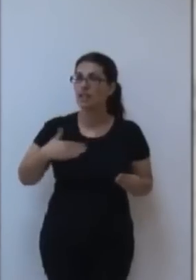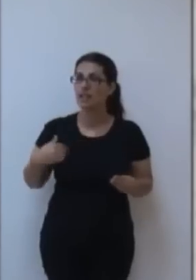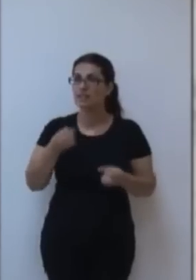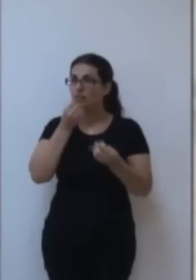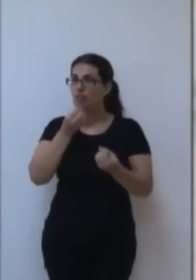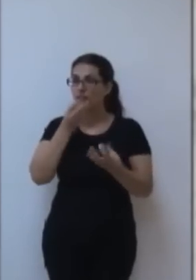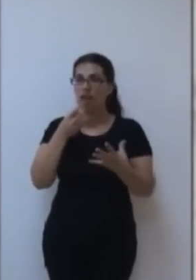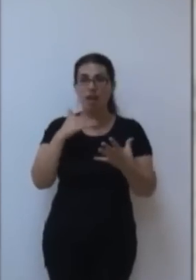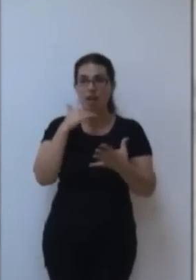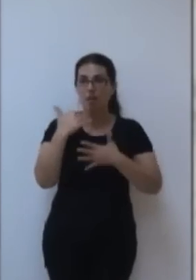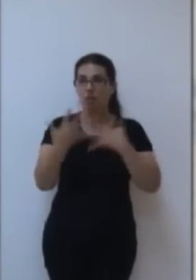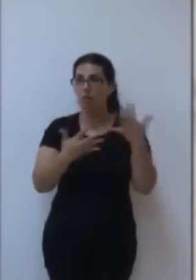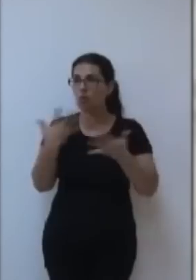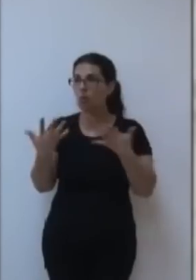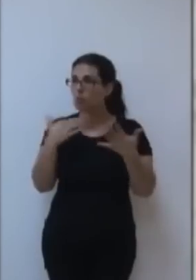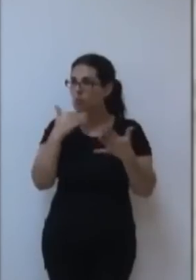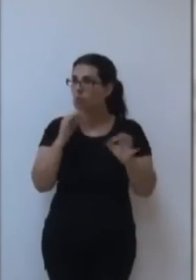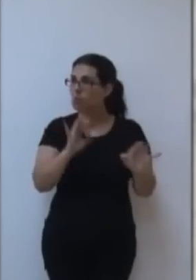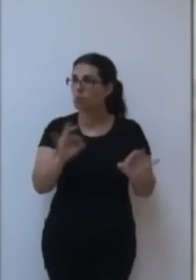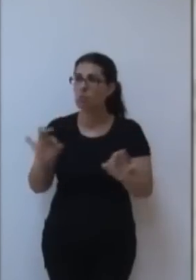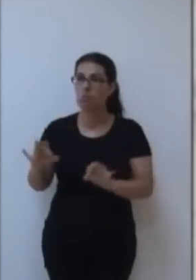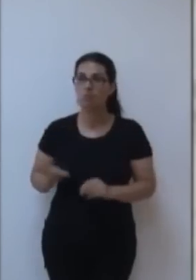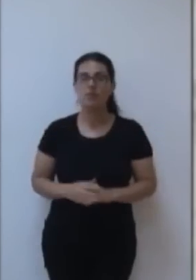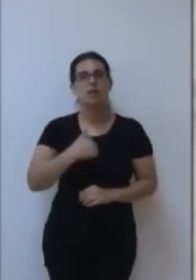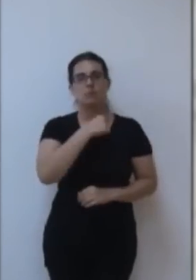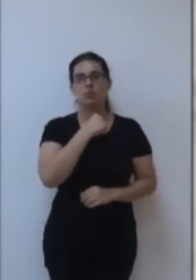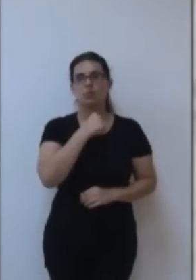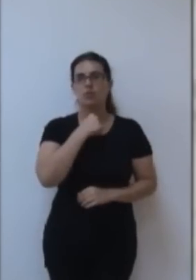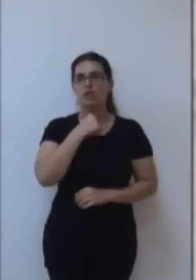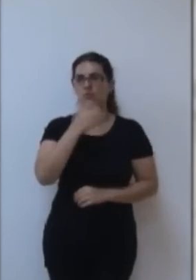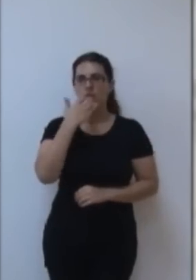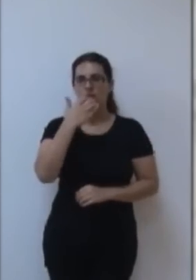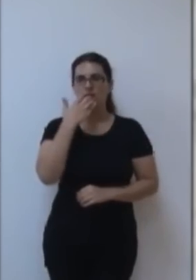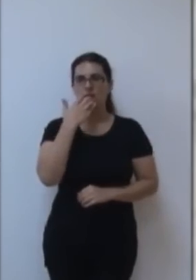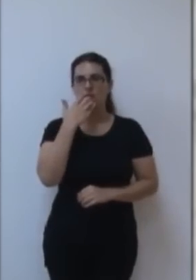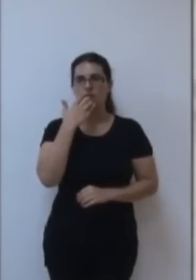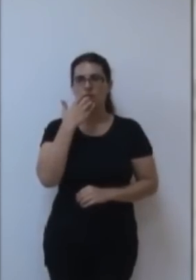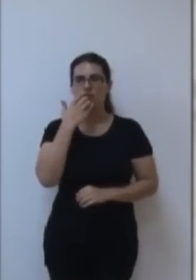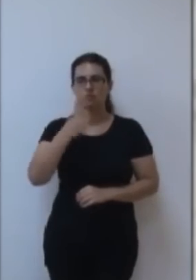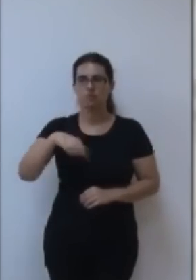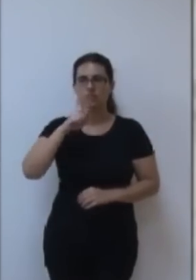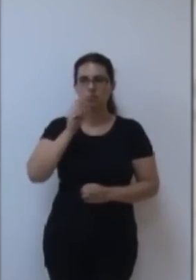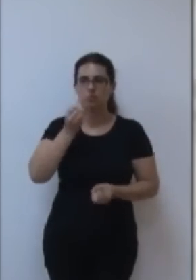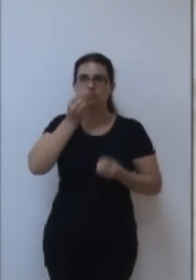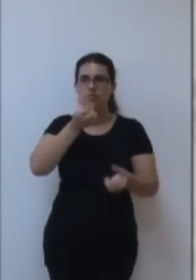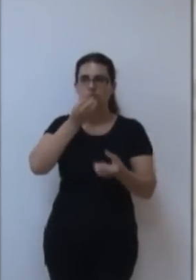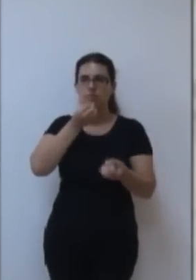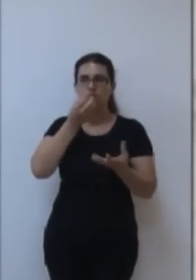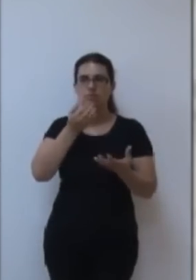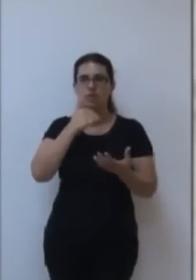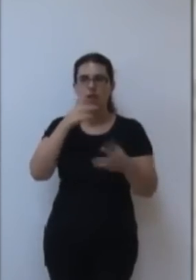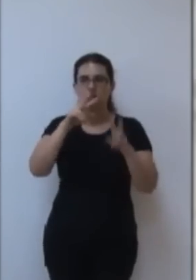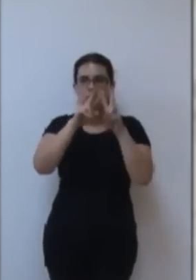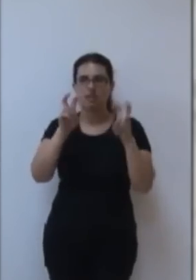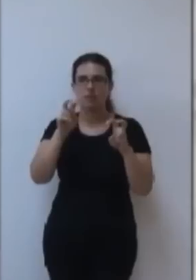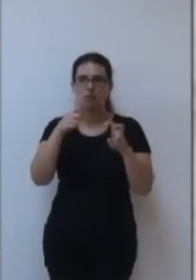señalar o tocar, o lo que se ha quedado, algo que queríais. A mí me gustaría, por ejemplo, que comentarais algún tema, incluso entre